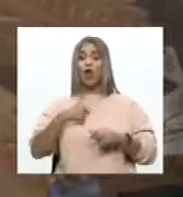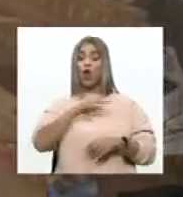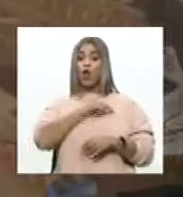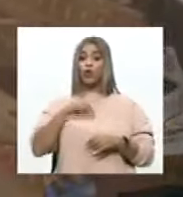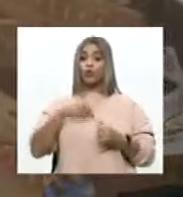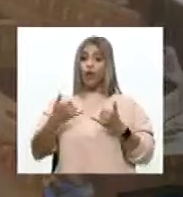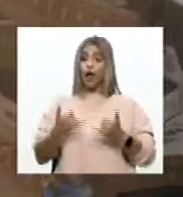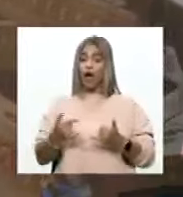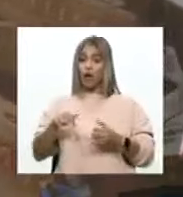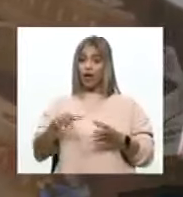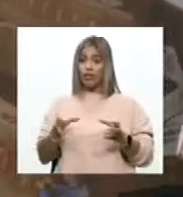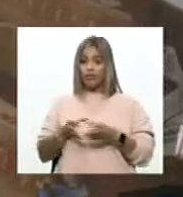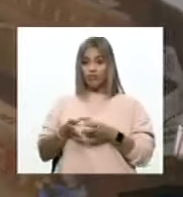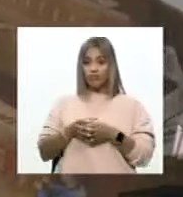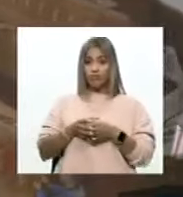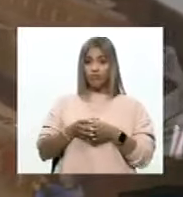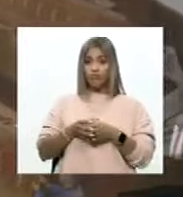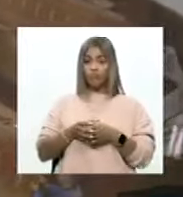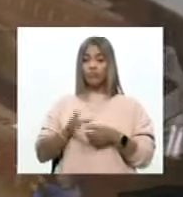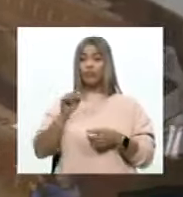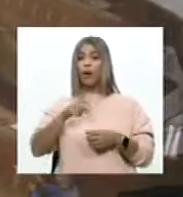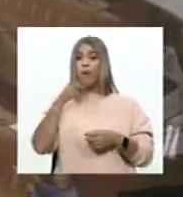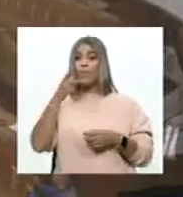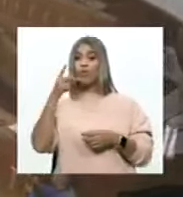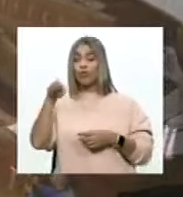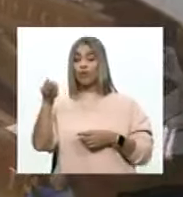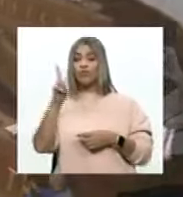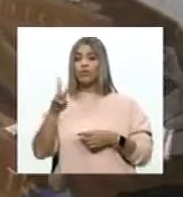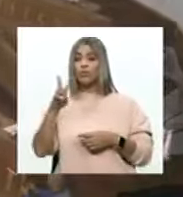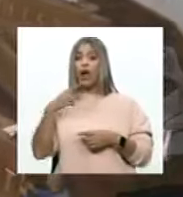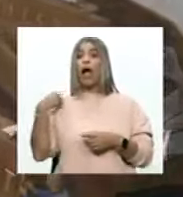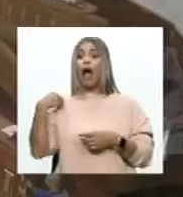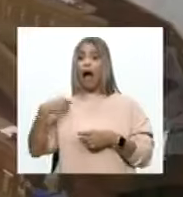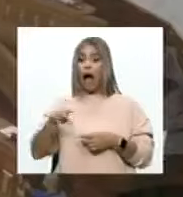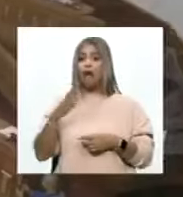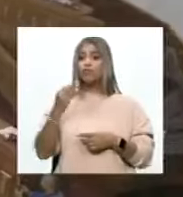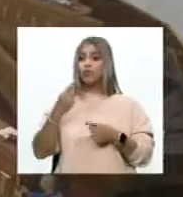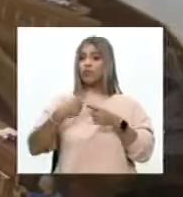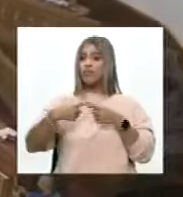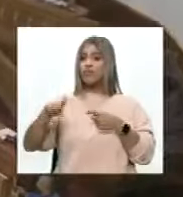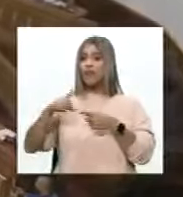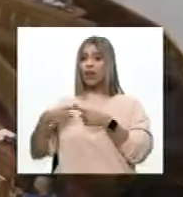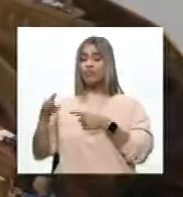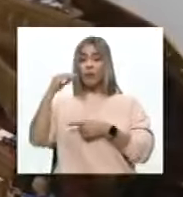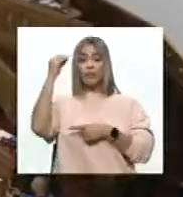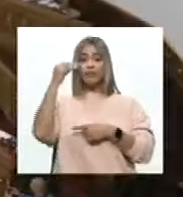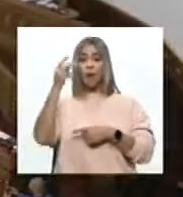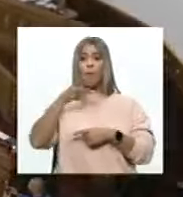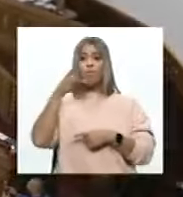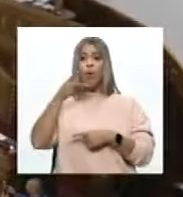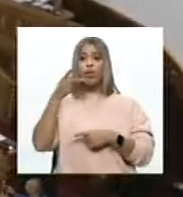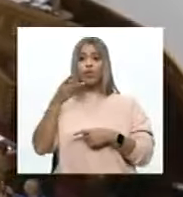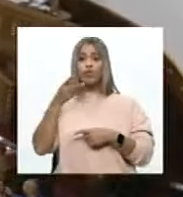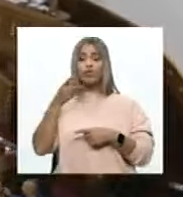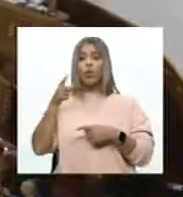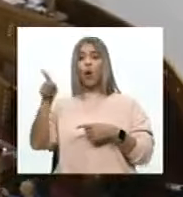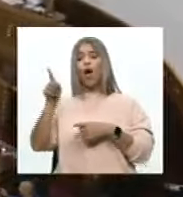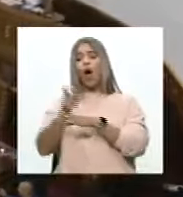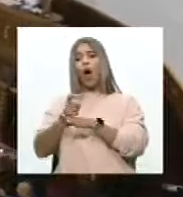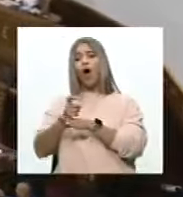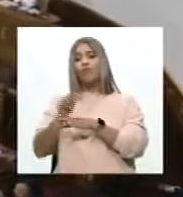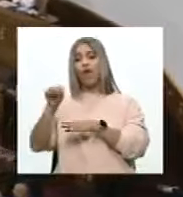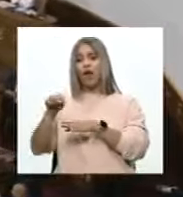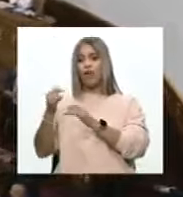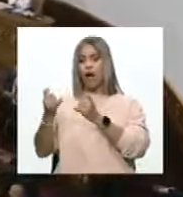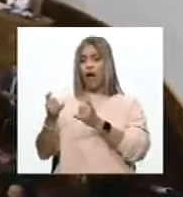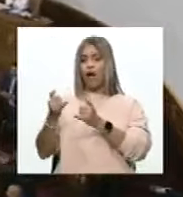este lado del sector político venezolano tenemos diferencias políticas con el oficialismo, hay una